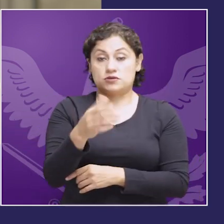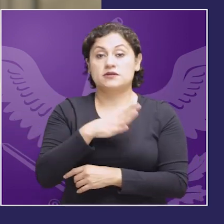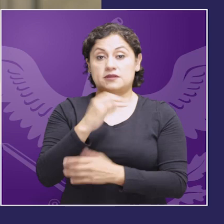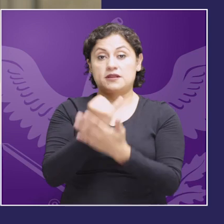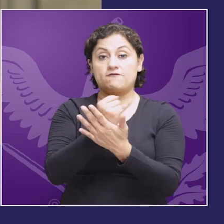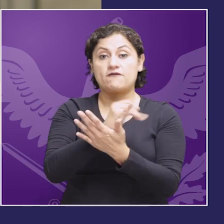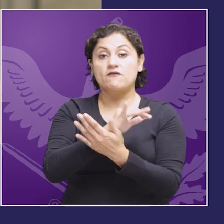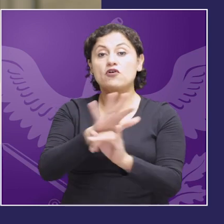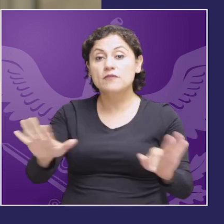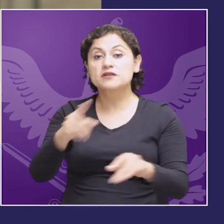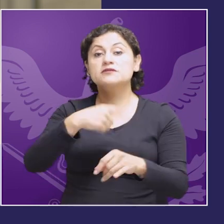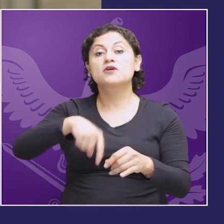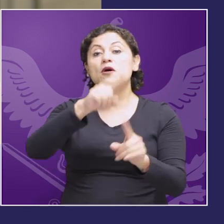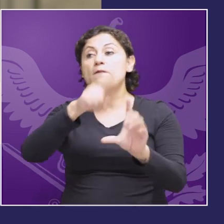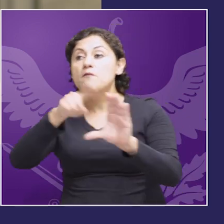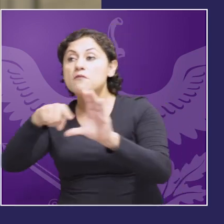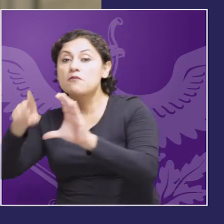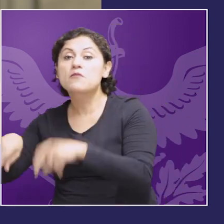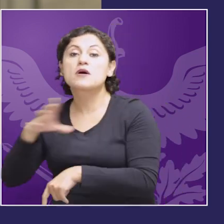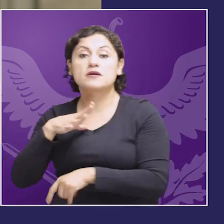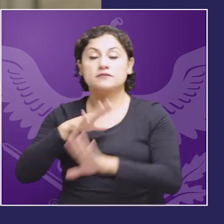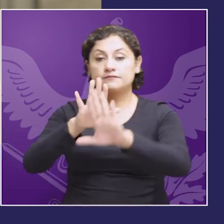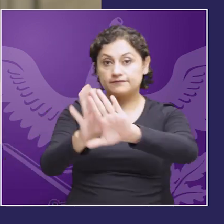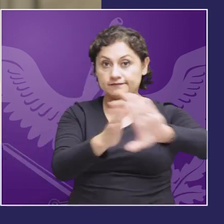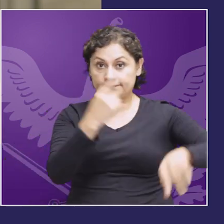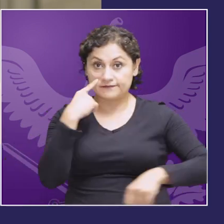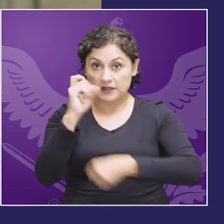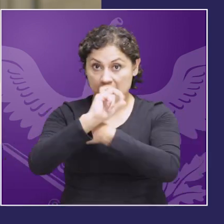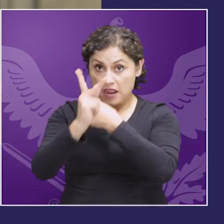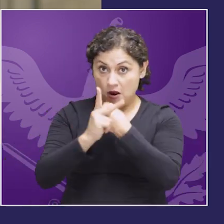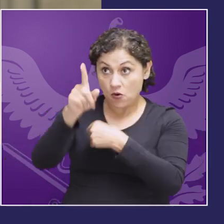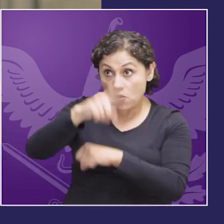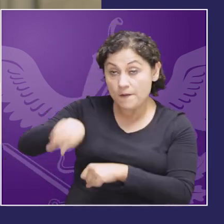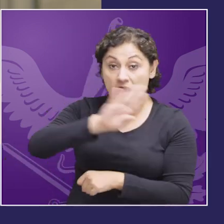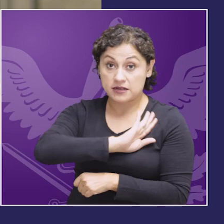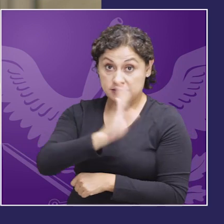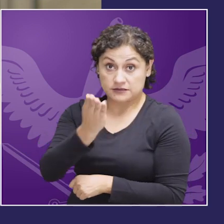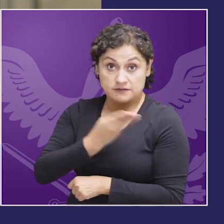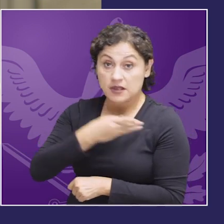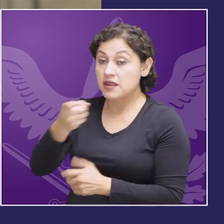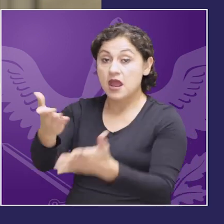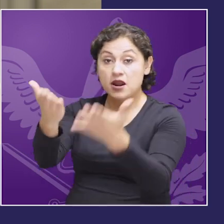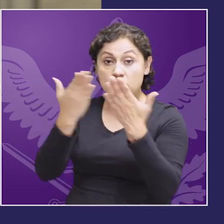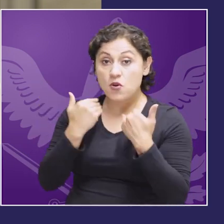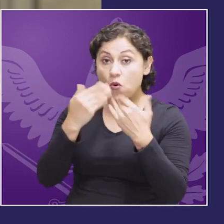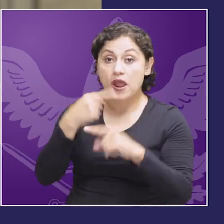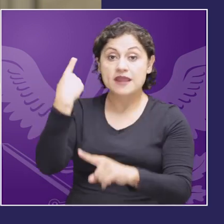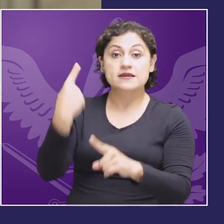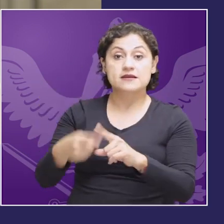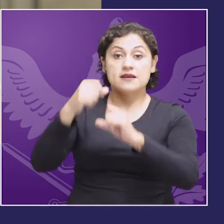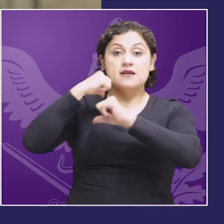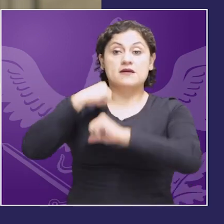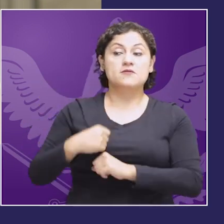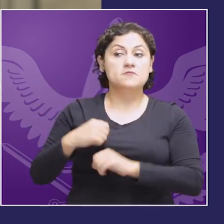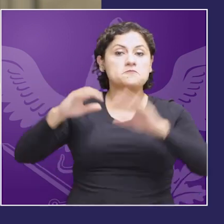sobre femicidio, 11 contaban con estadísticas judiciales sobre la materia. Y España, fíjense, pese a no tener la